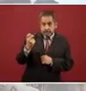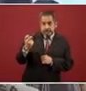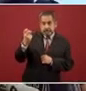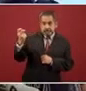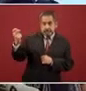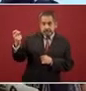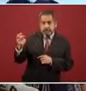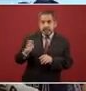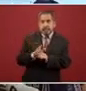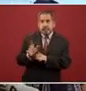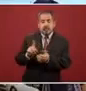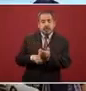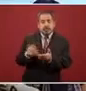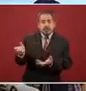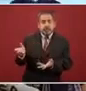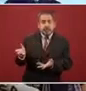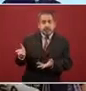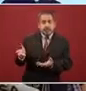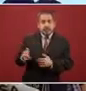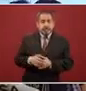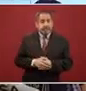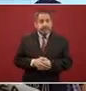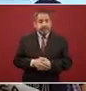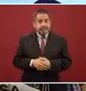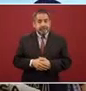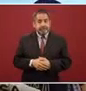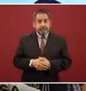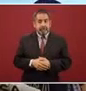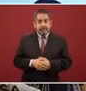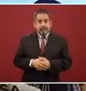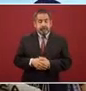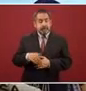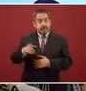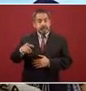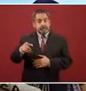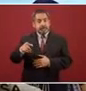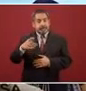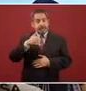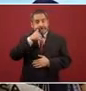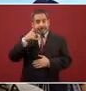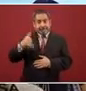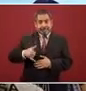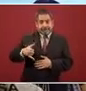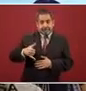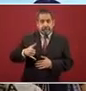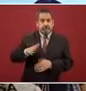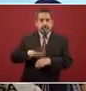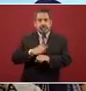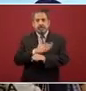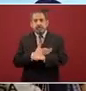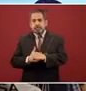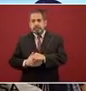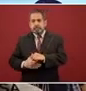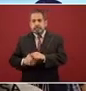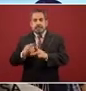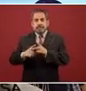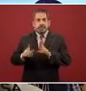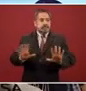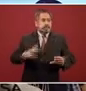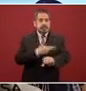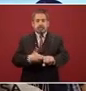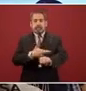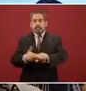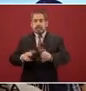Es decir, ya cuando se encontraban, en el caso de Italia es el más notorio, ya cuando se encontraban en esta fase